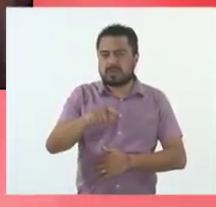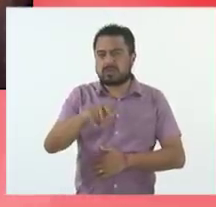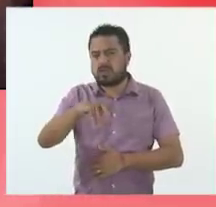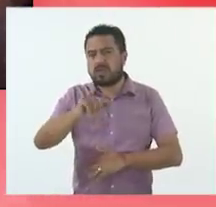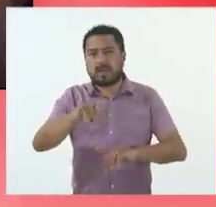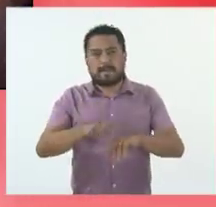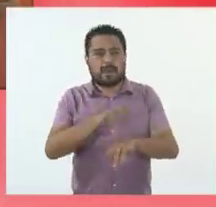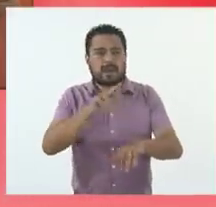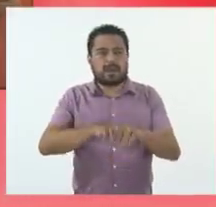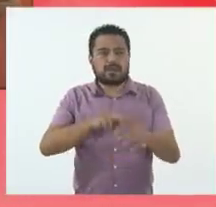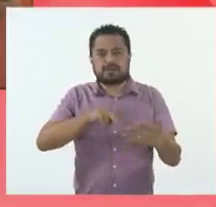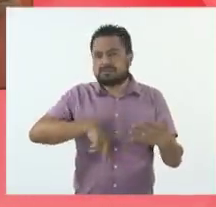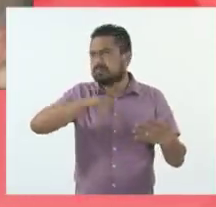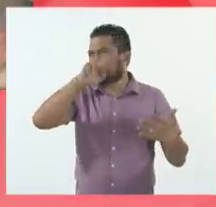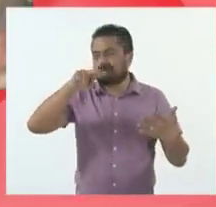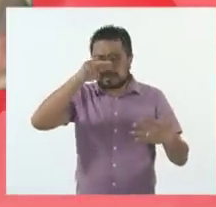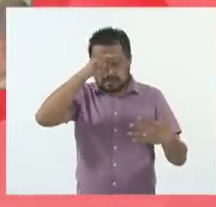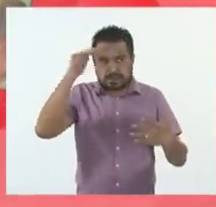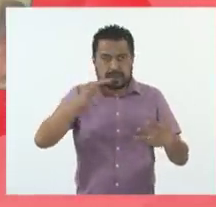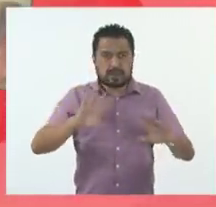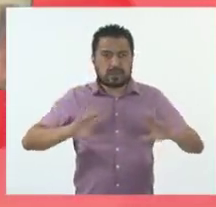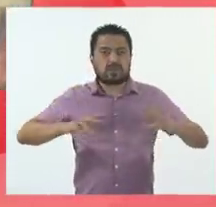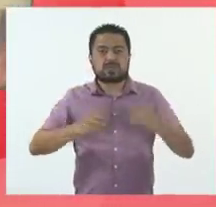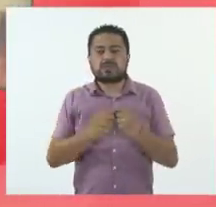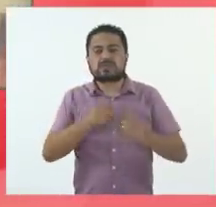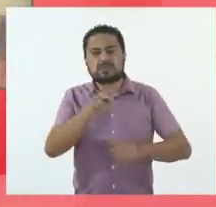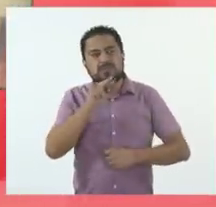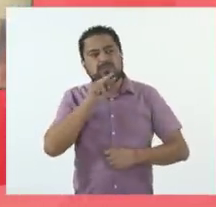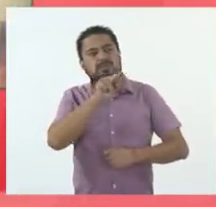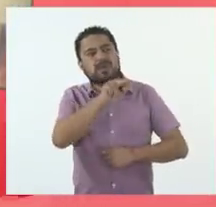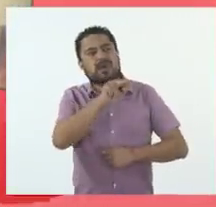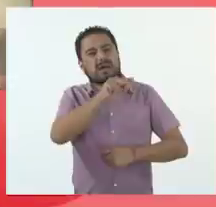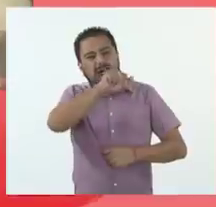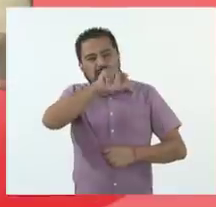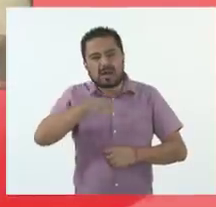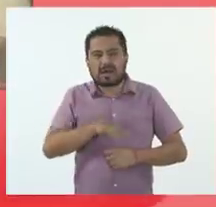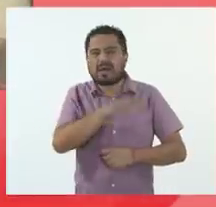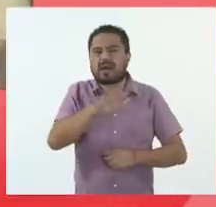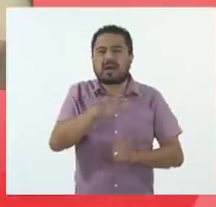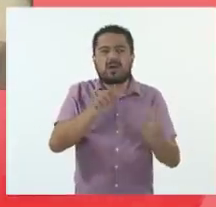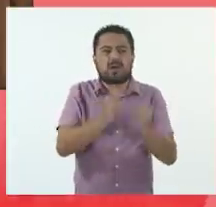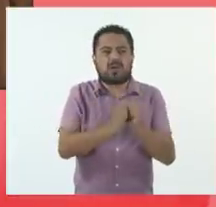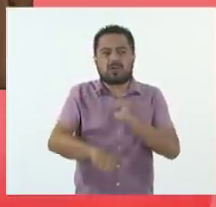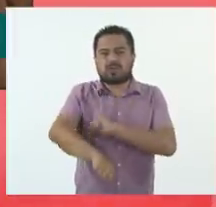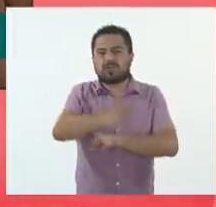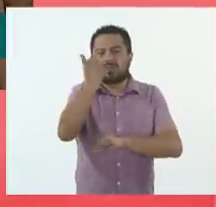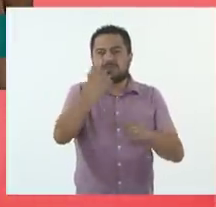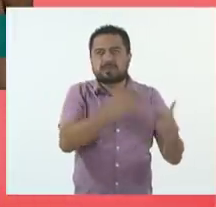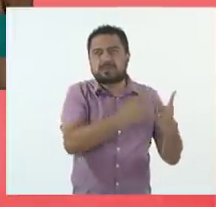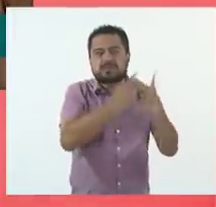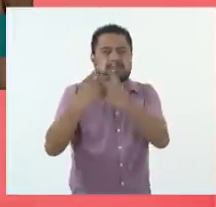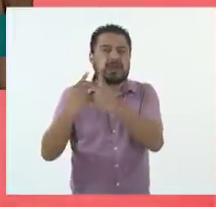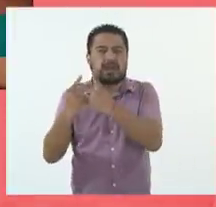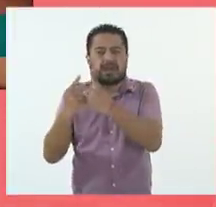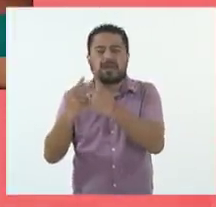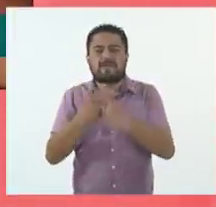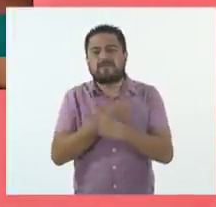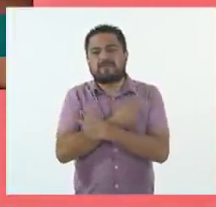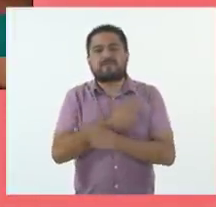nuestros grandes pintores mexicanos, y estamos viendo la Inmaculada Concepción con sus 12 estrellas. Es una virgen